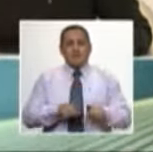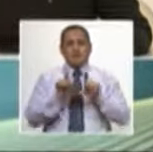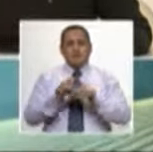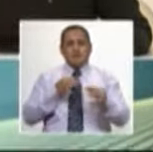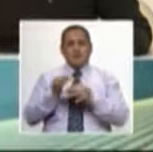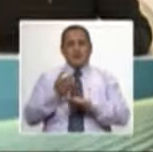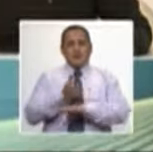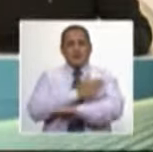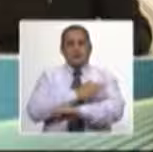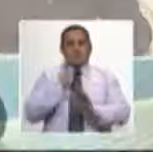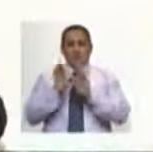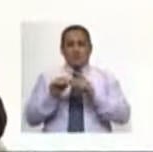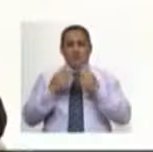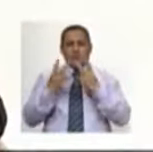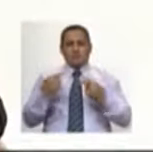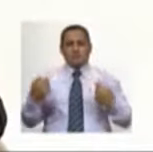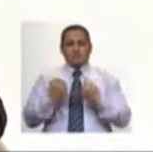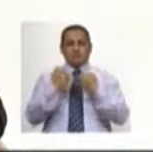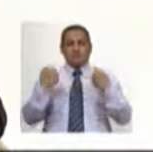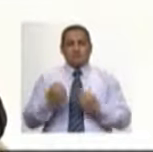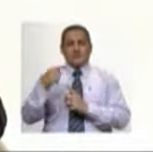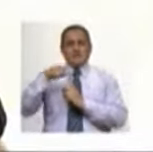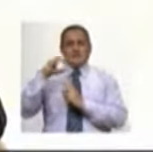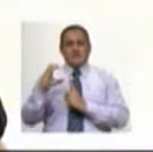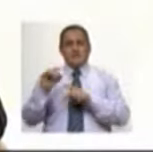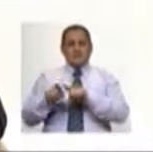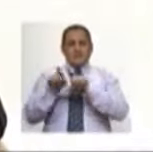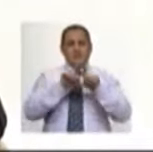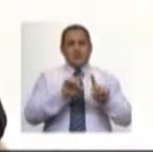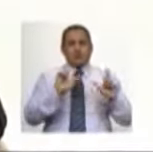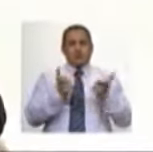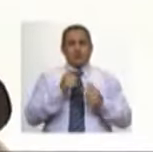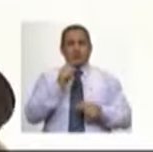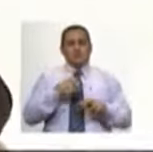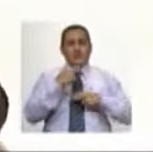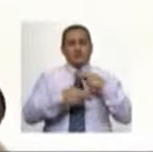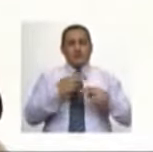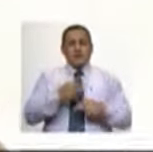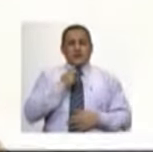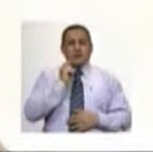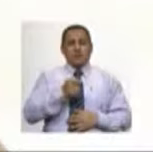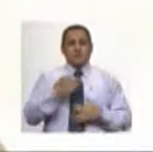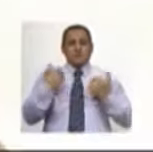poco tuvimos ocasión de ver un conflicto entre el Tribunal Constitucional y el Consejo Nacional de la Magistratura, que por cierto ya